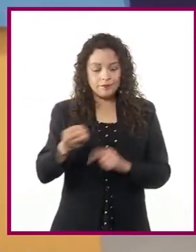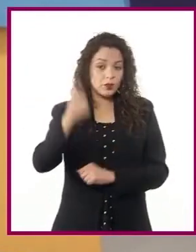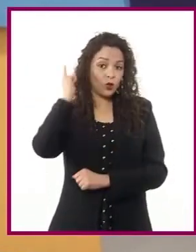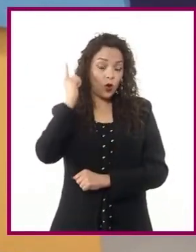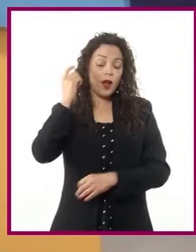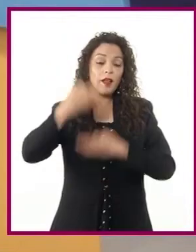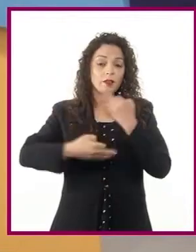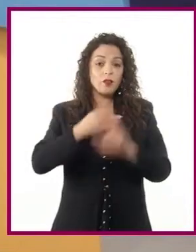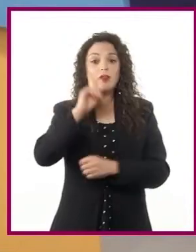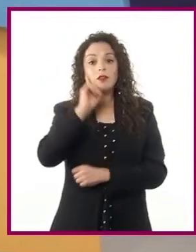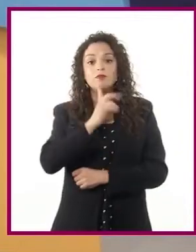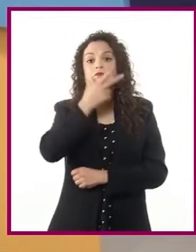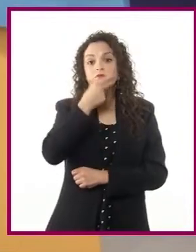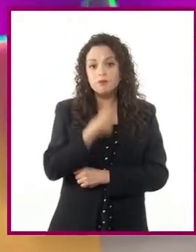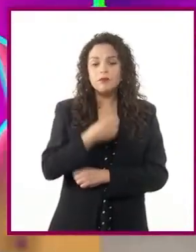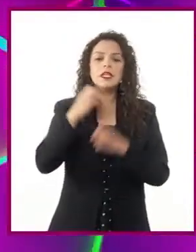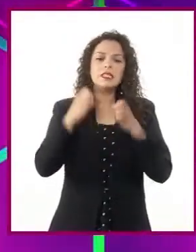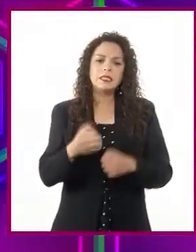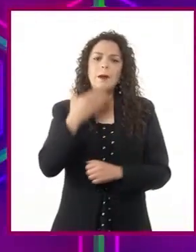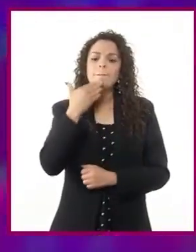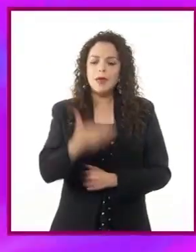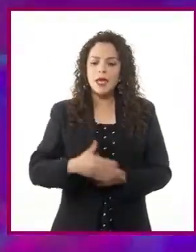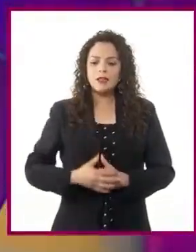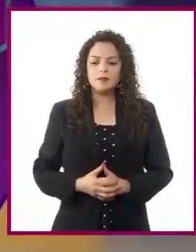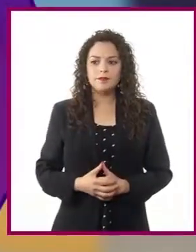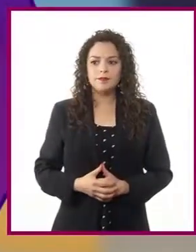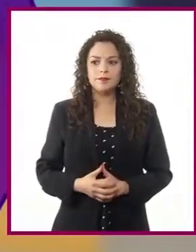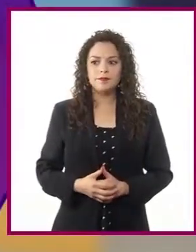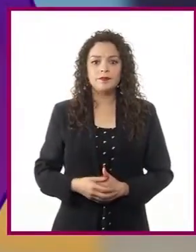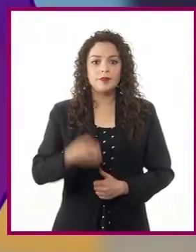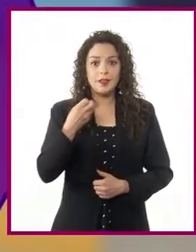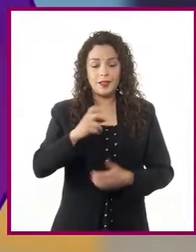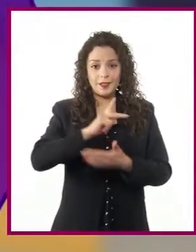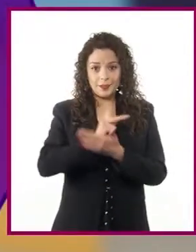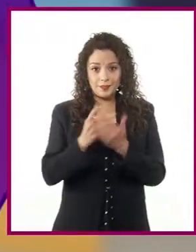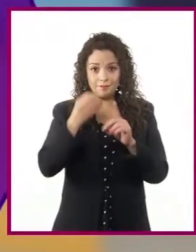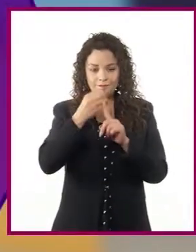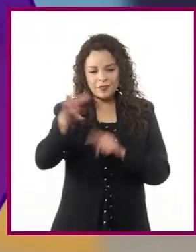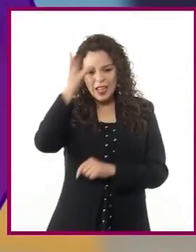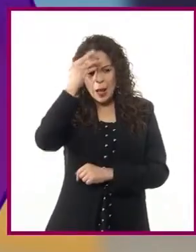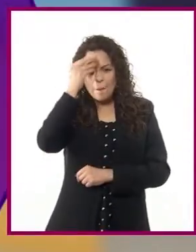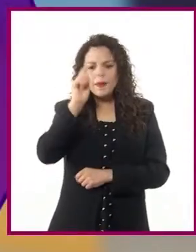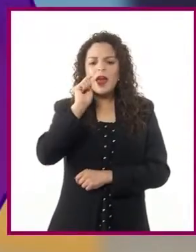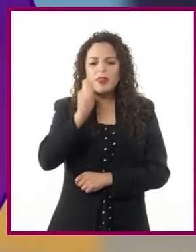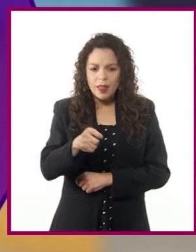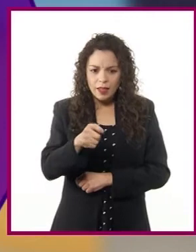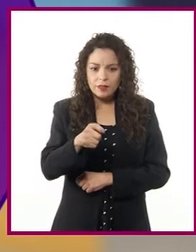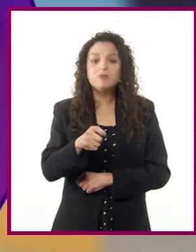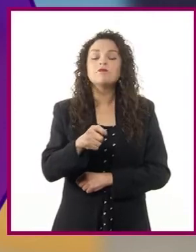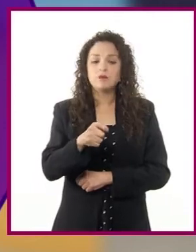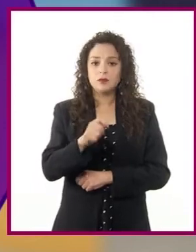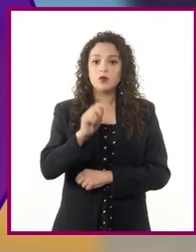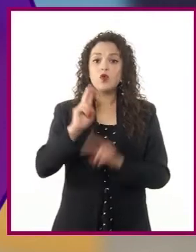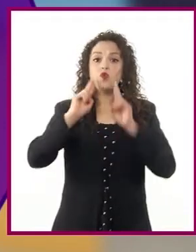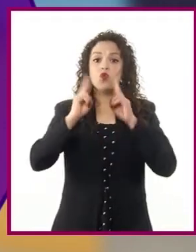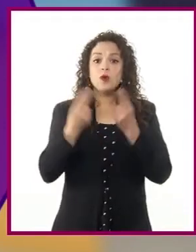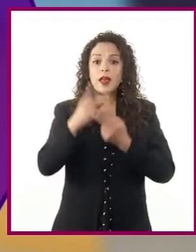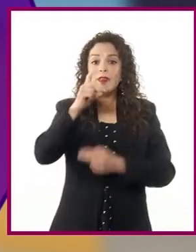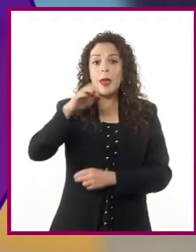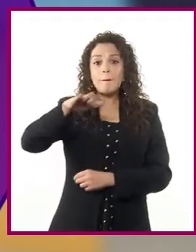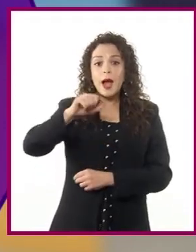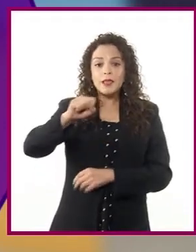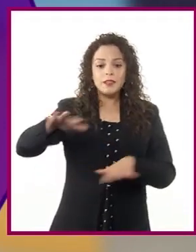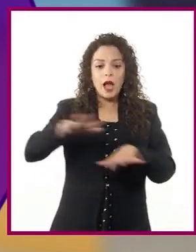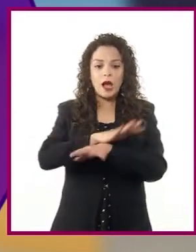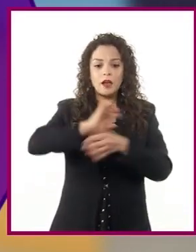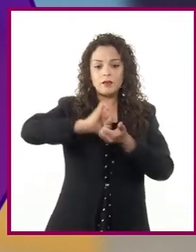todas y todos se encuentren bien. En esta sesión aprenderemos a convertir unidades de masa en dos sistemas, el